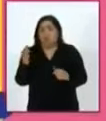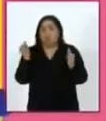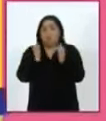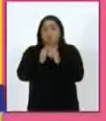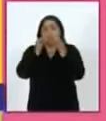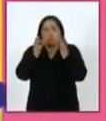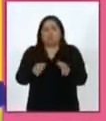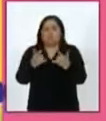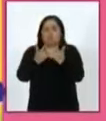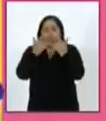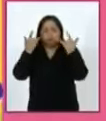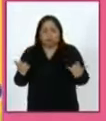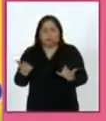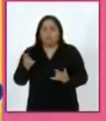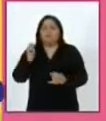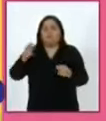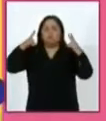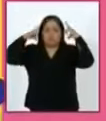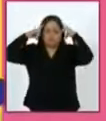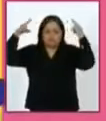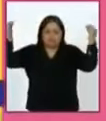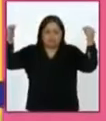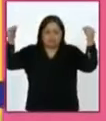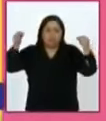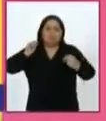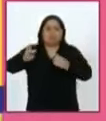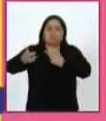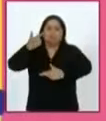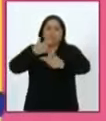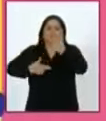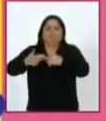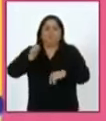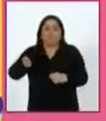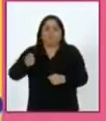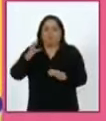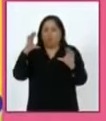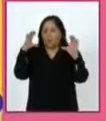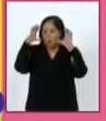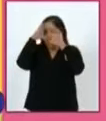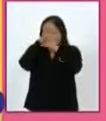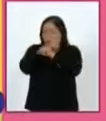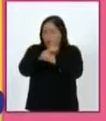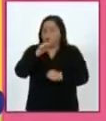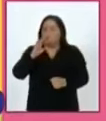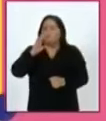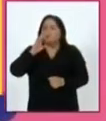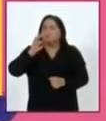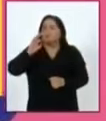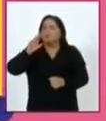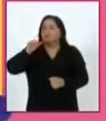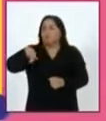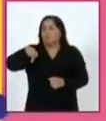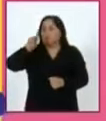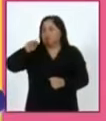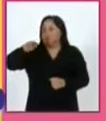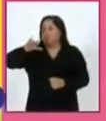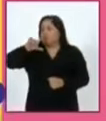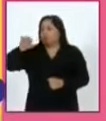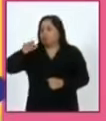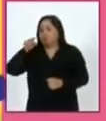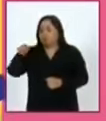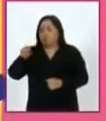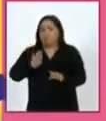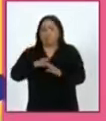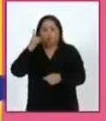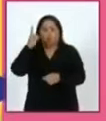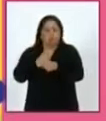de historieta es Batman, El regreso del Caballero Oscuro de Frank Miller, considerada como uno de los pilares